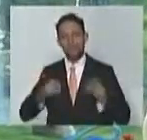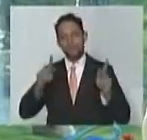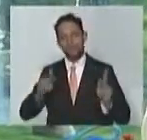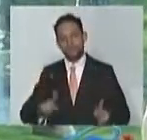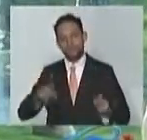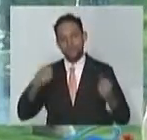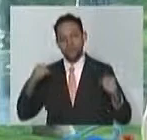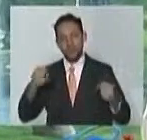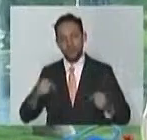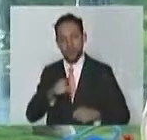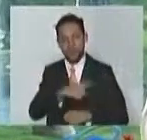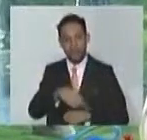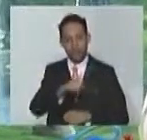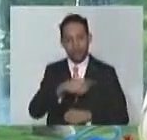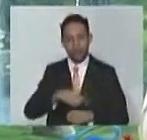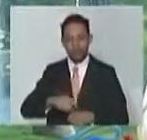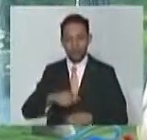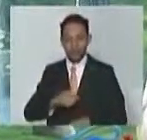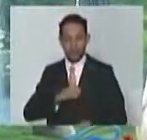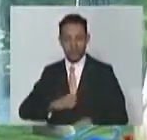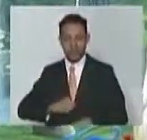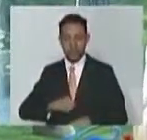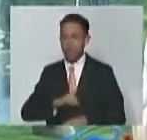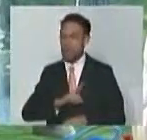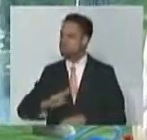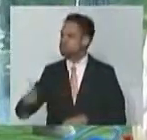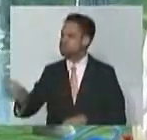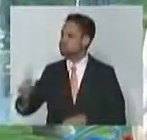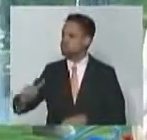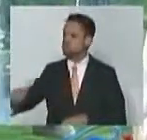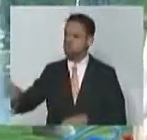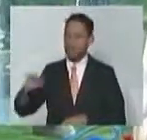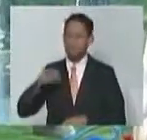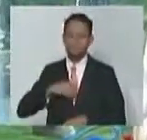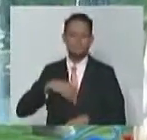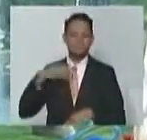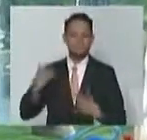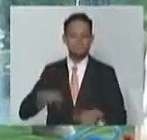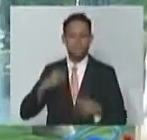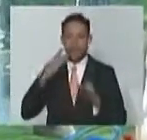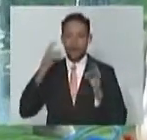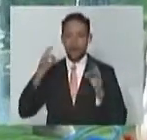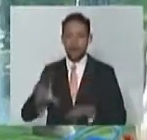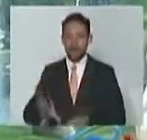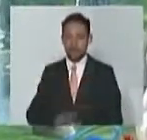dice, no, es que yo no me voy a operar porque es que me han dicho que esa cirugía es terrible.